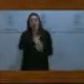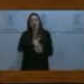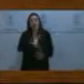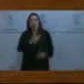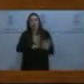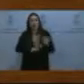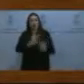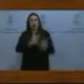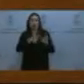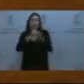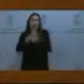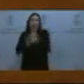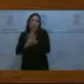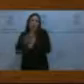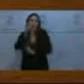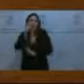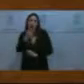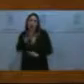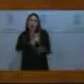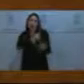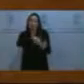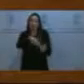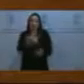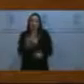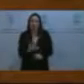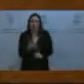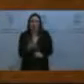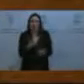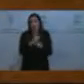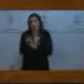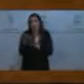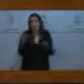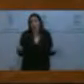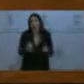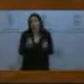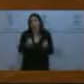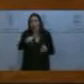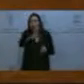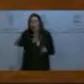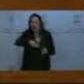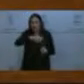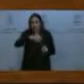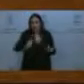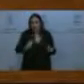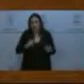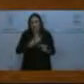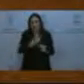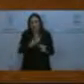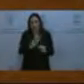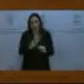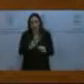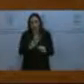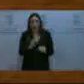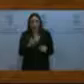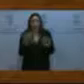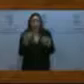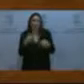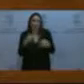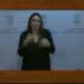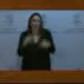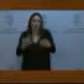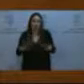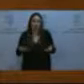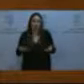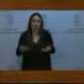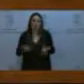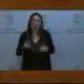de desarrollo rural, con ámbito de actuación que afecte en las zonas donde se encuentran las parroquias rurales. Nada más normal y más lógico. Lo